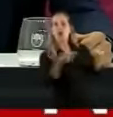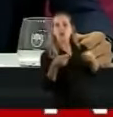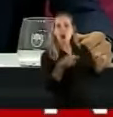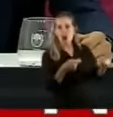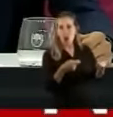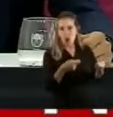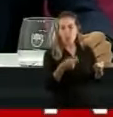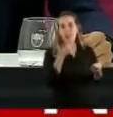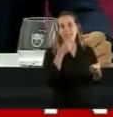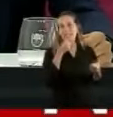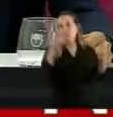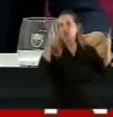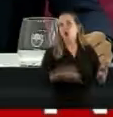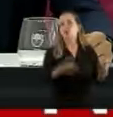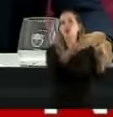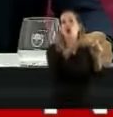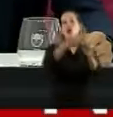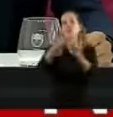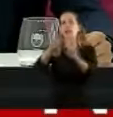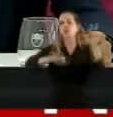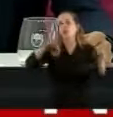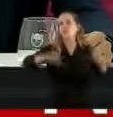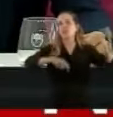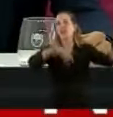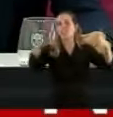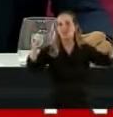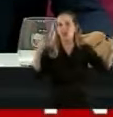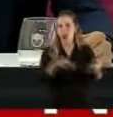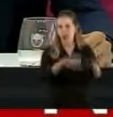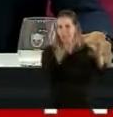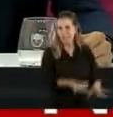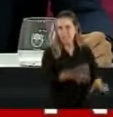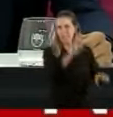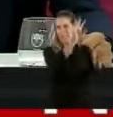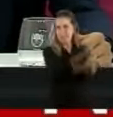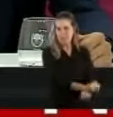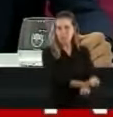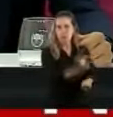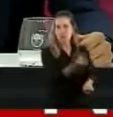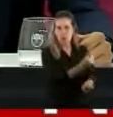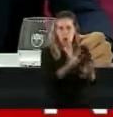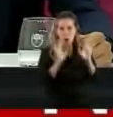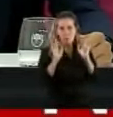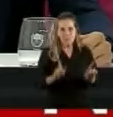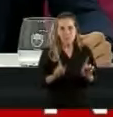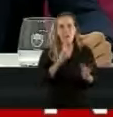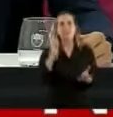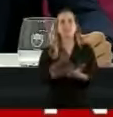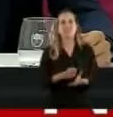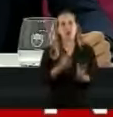tener contacto con el afuera y por todas las medidas que se tomaron y que se van a